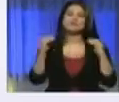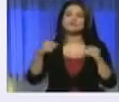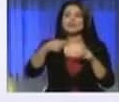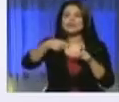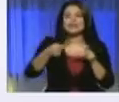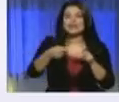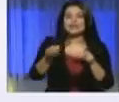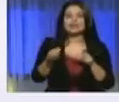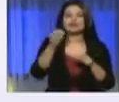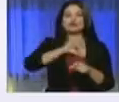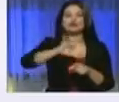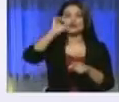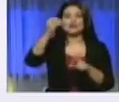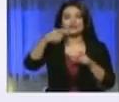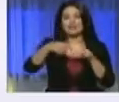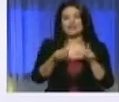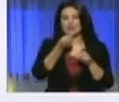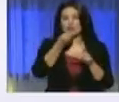socialista,